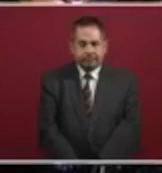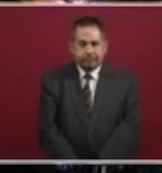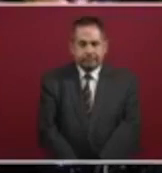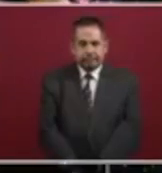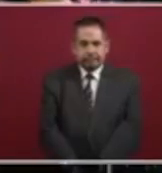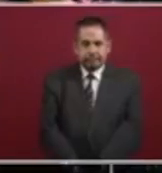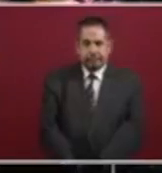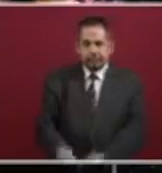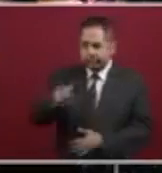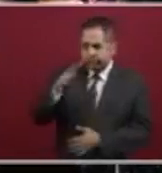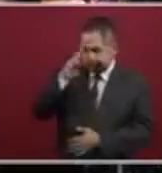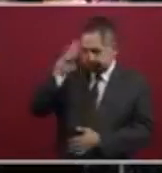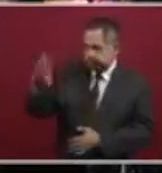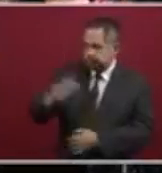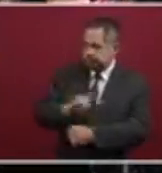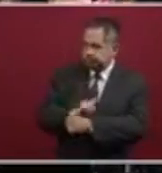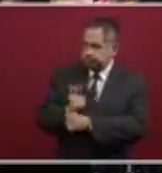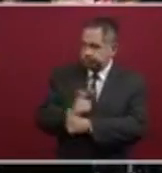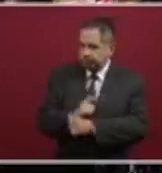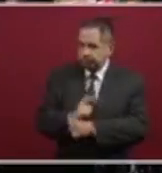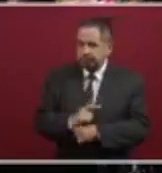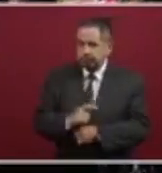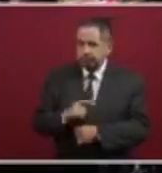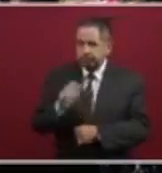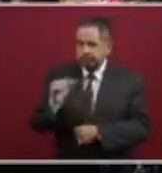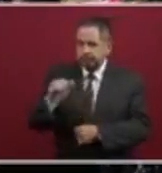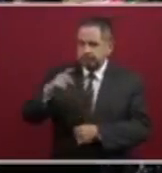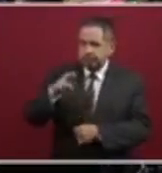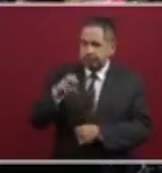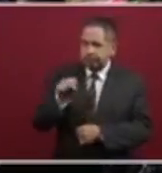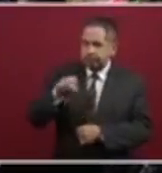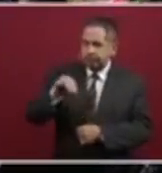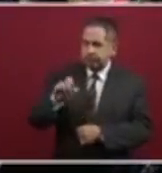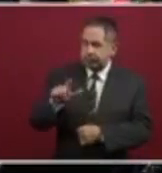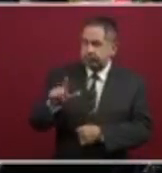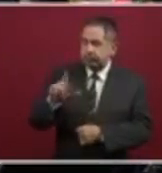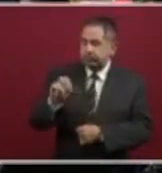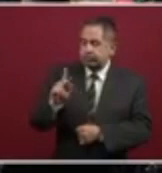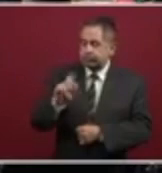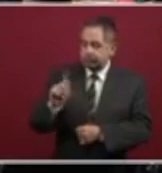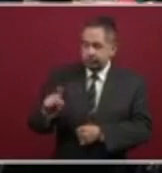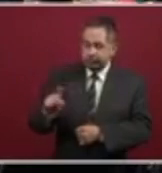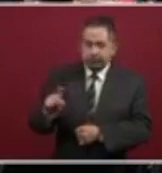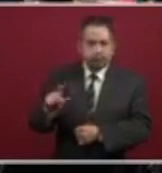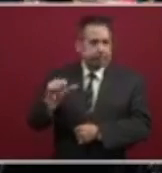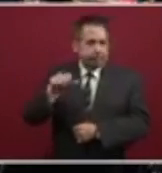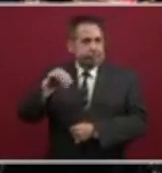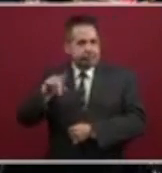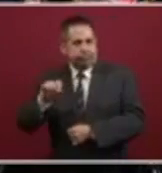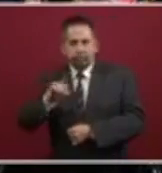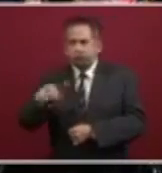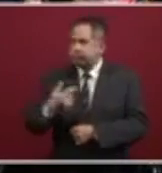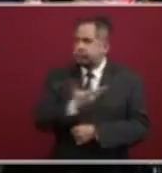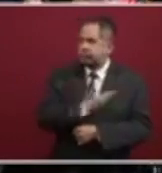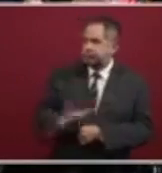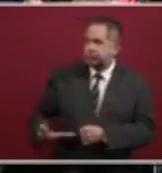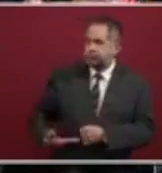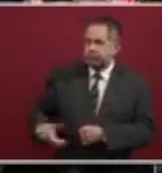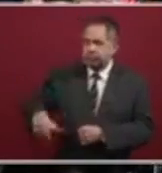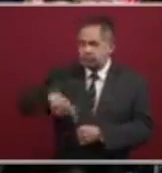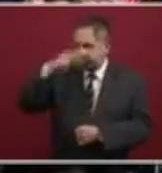Señor licenciado Andrés Manuel López Obrador, presidente de los Estados Unidos